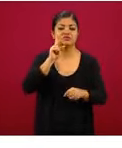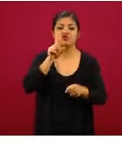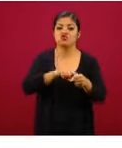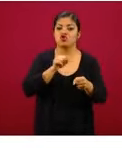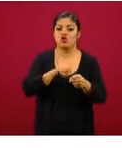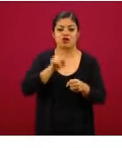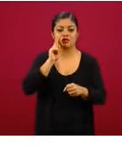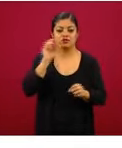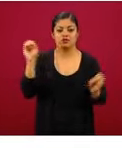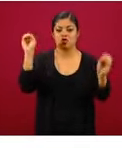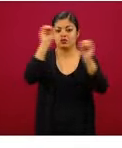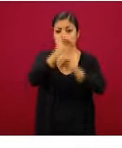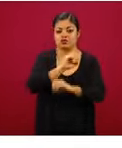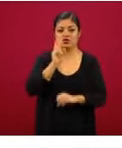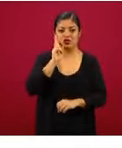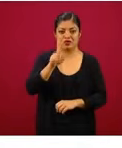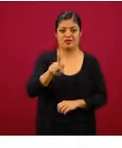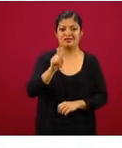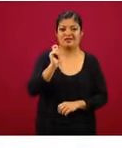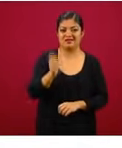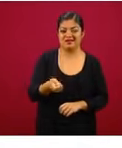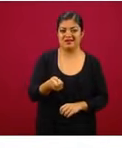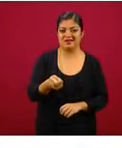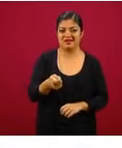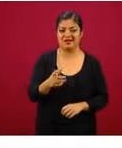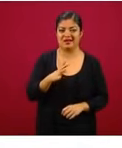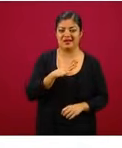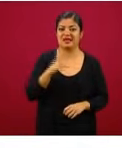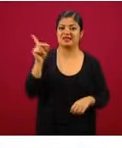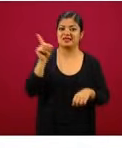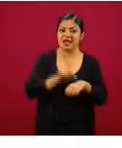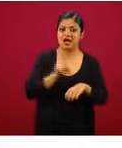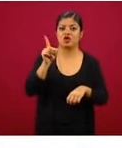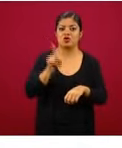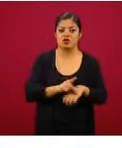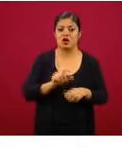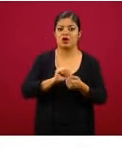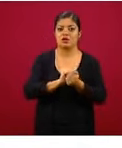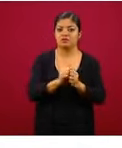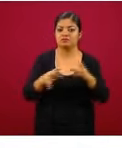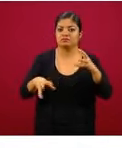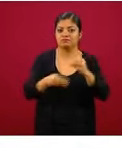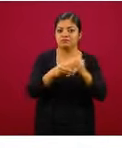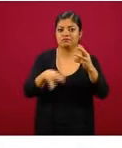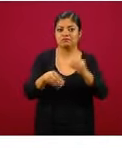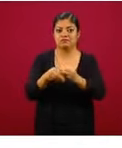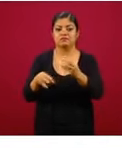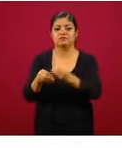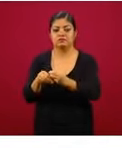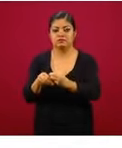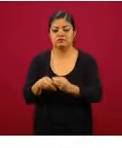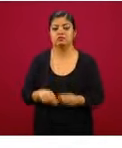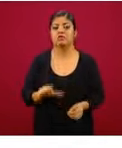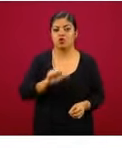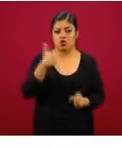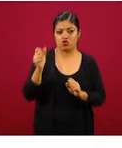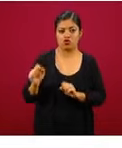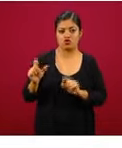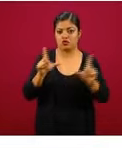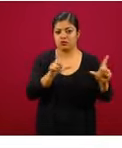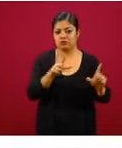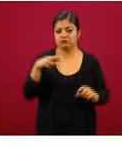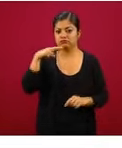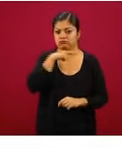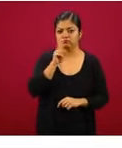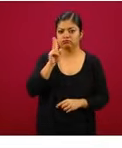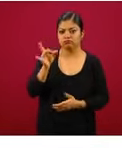más oscuros en esta diapositiva, que es la que está día con día acumulando los casos. En la siguiente diapositiva podemos notar